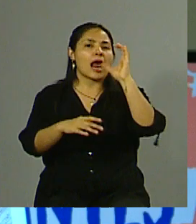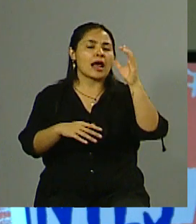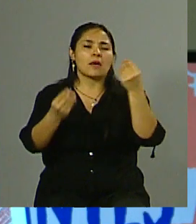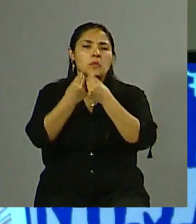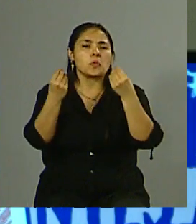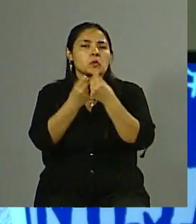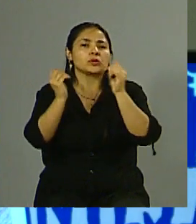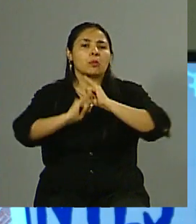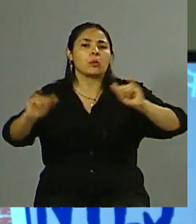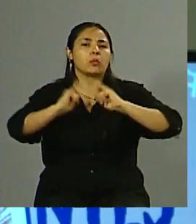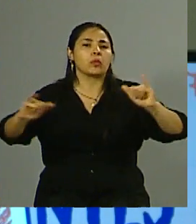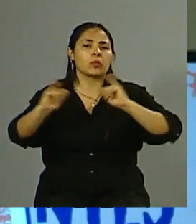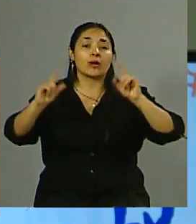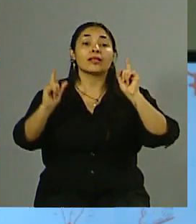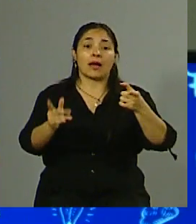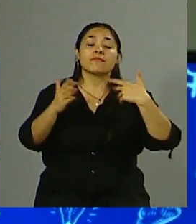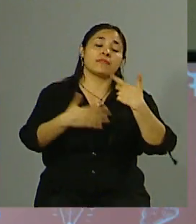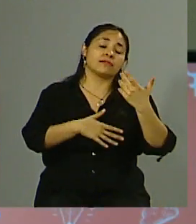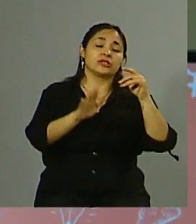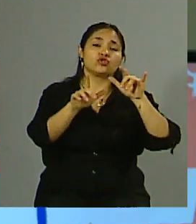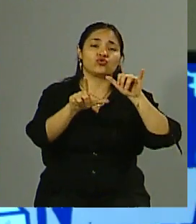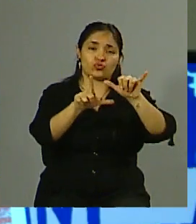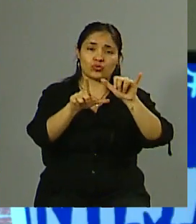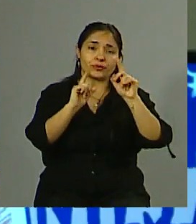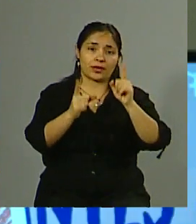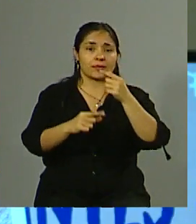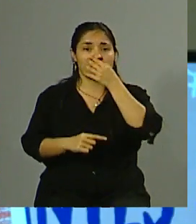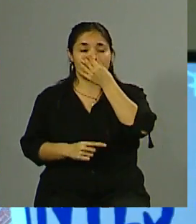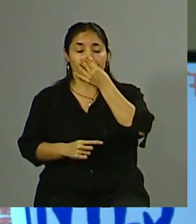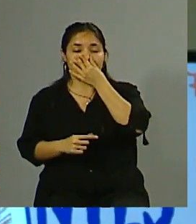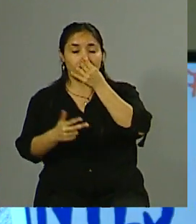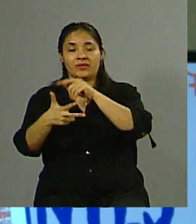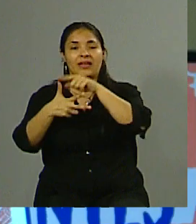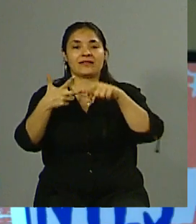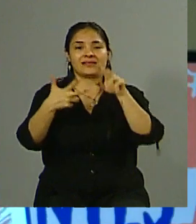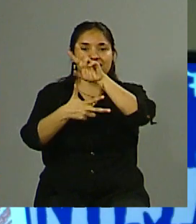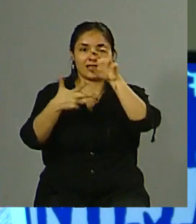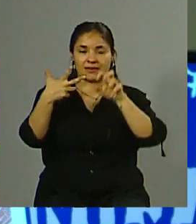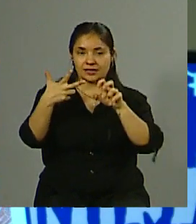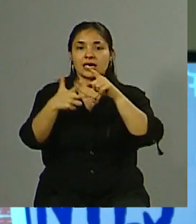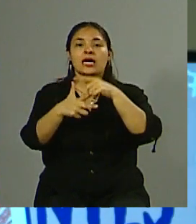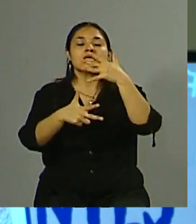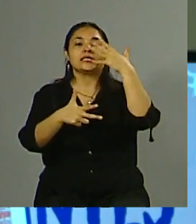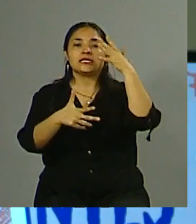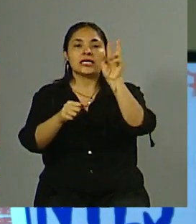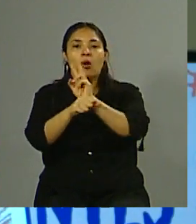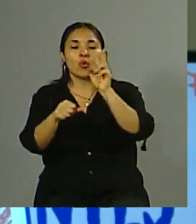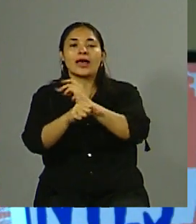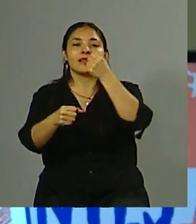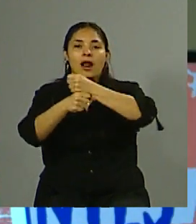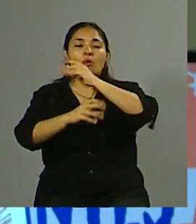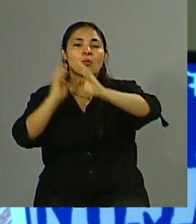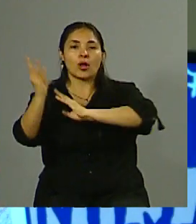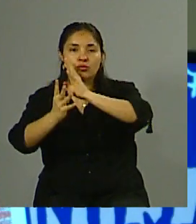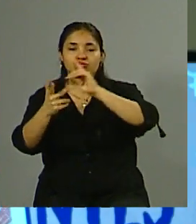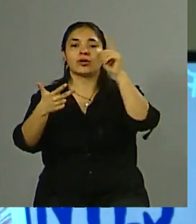también las redes sociales. Y bueno, en esta ocasión eran tres los ejes: seguridad, trabajo y producción, desarrollo humano, vivienda